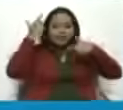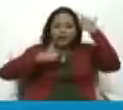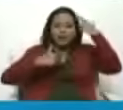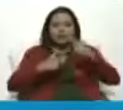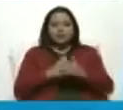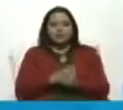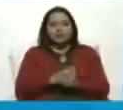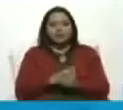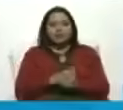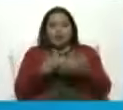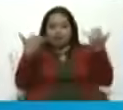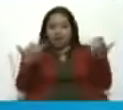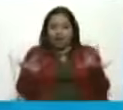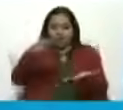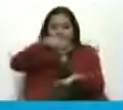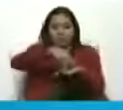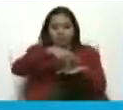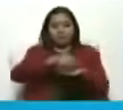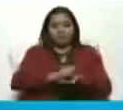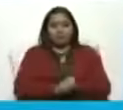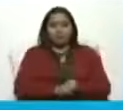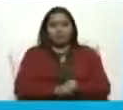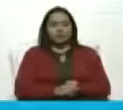Frías presente.